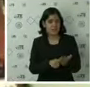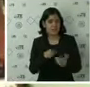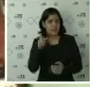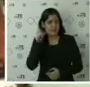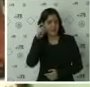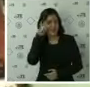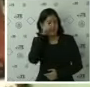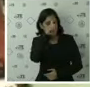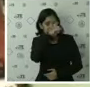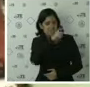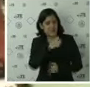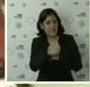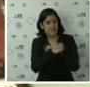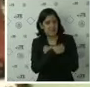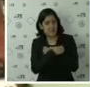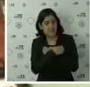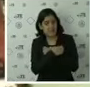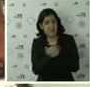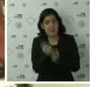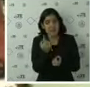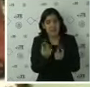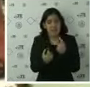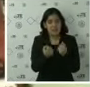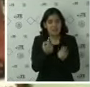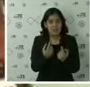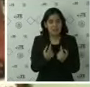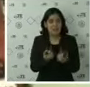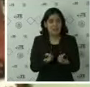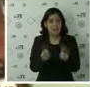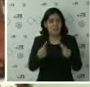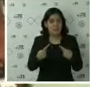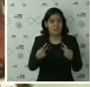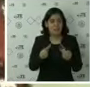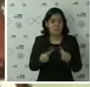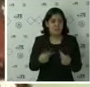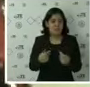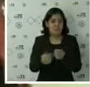siquiera están interesadas en seguir estudiando. Entonces,